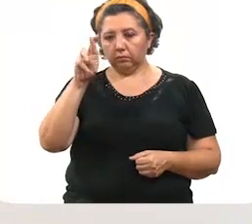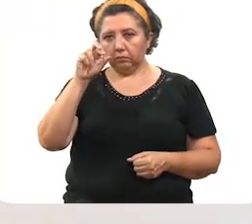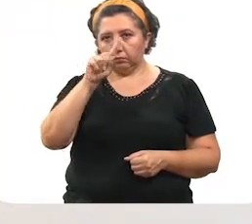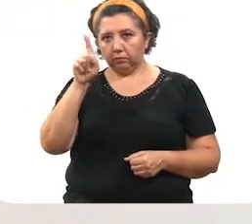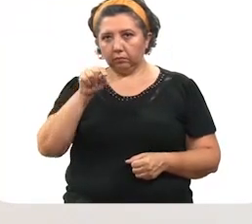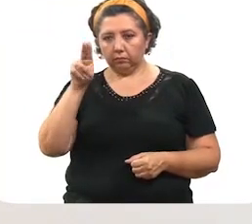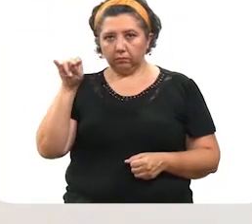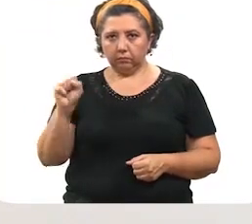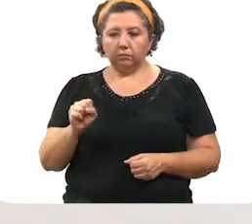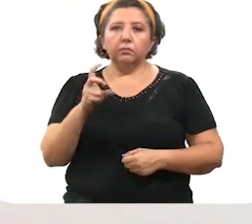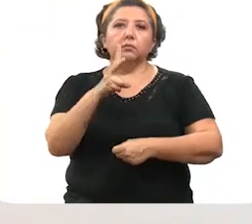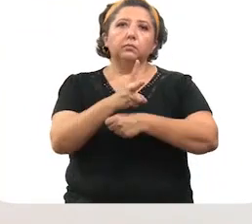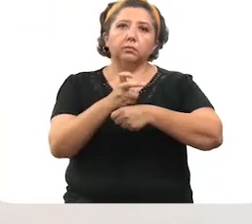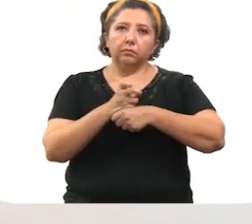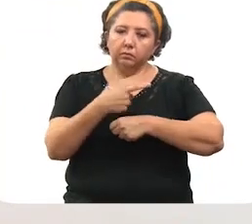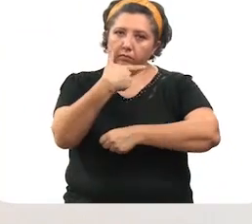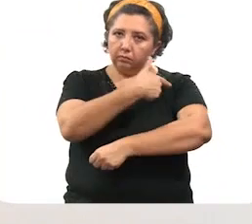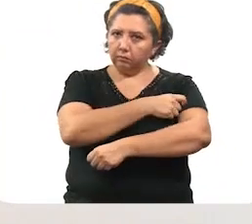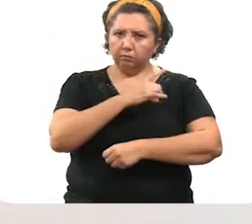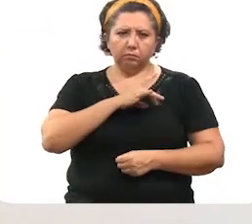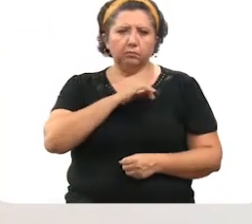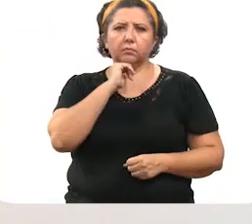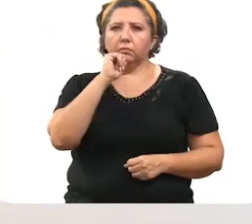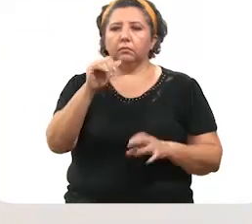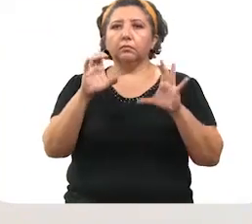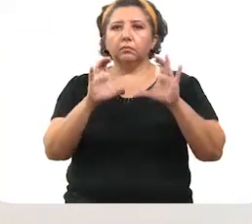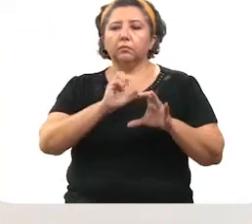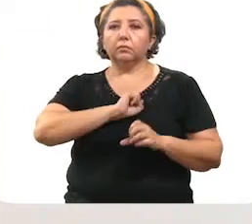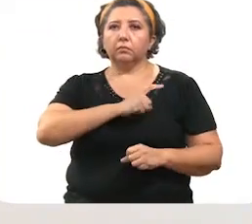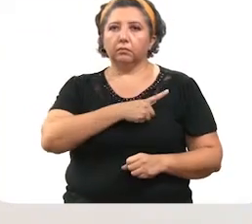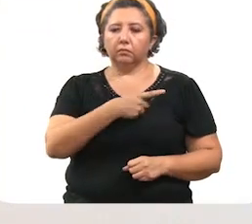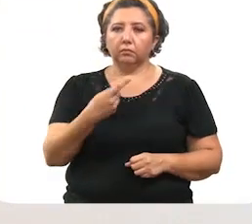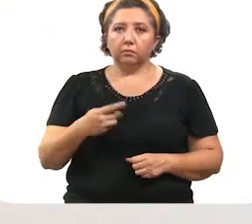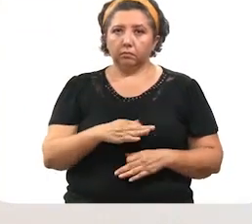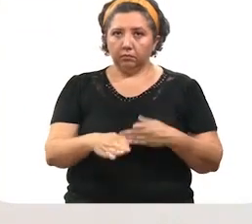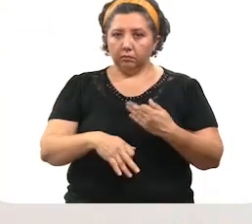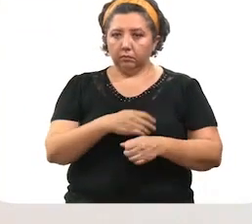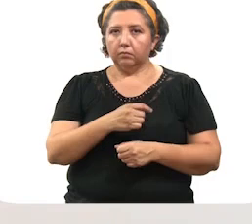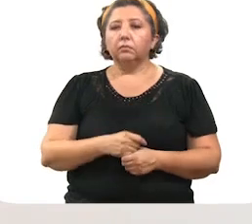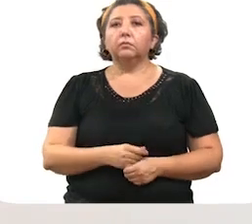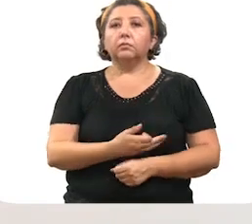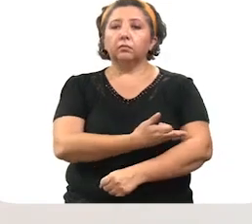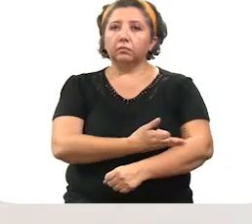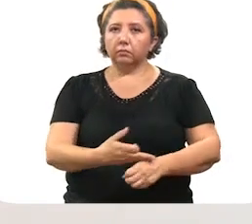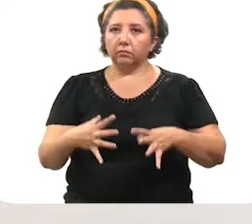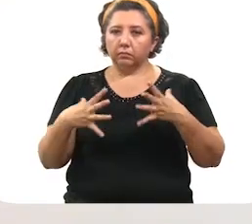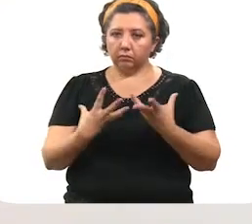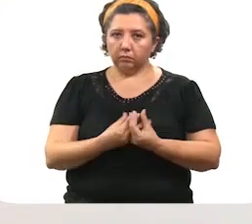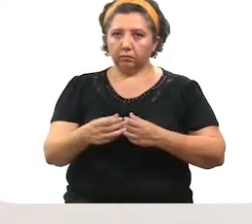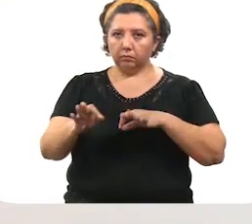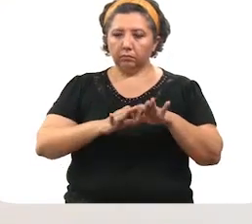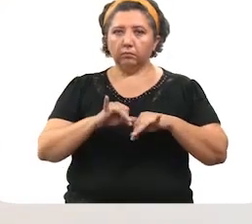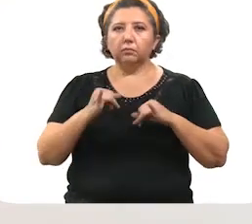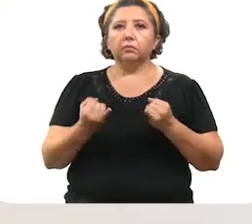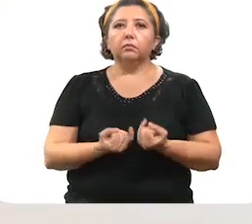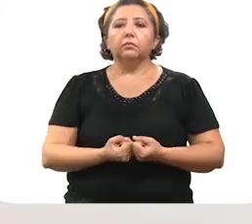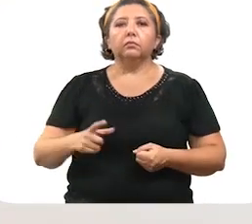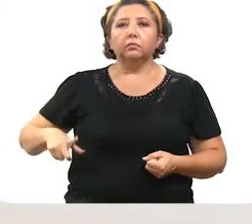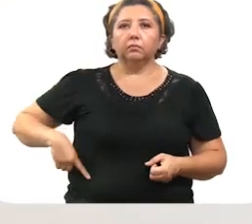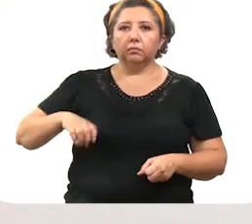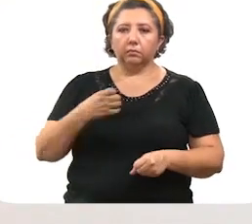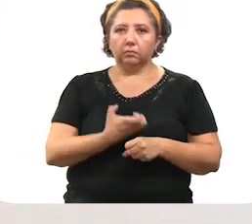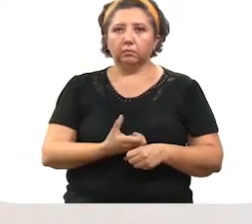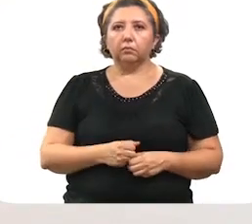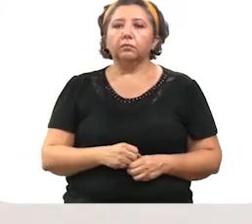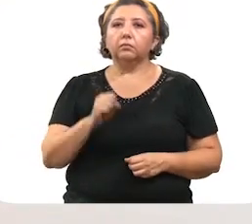AstraZeneca. Los invitamos a vacunarse sin temor para proteger nuestra salud y la de nuestras familias. Estamos trabajando de manera conjunta el